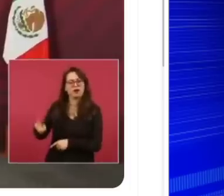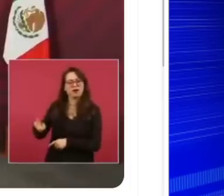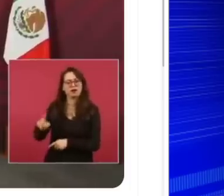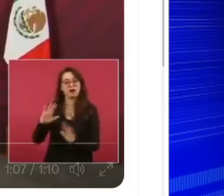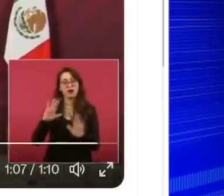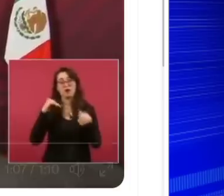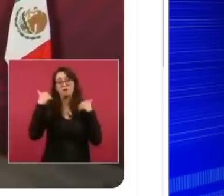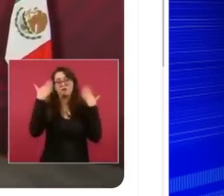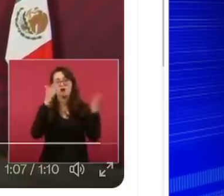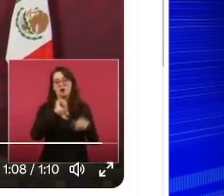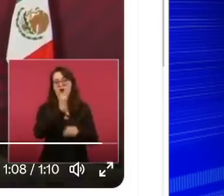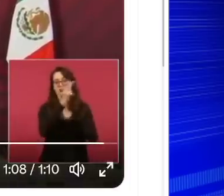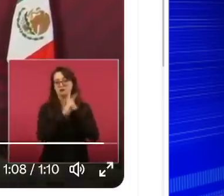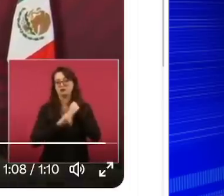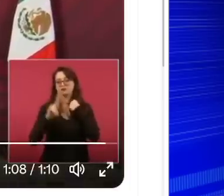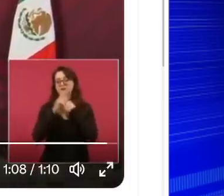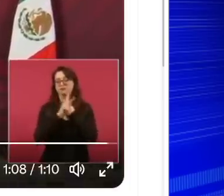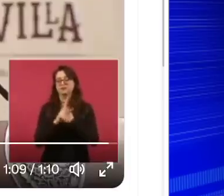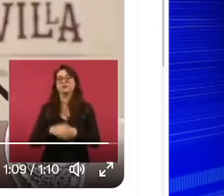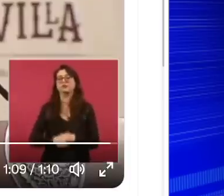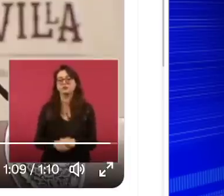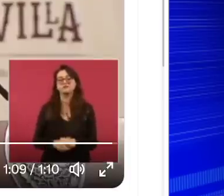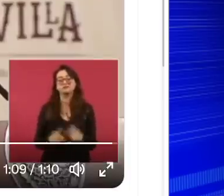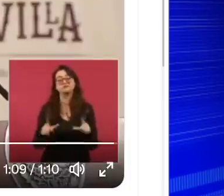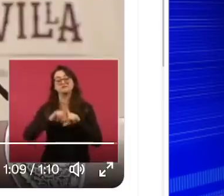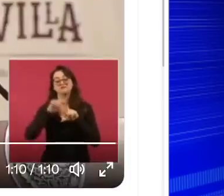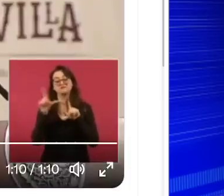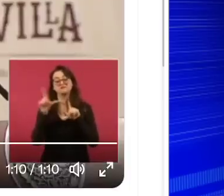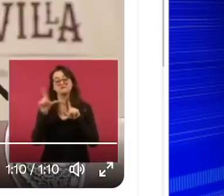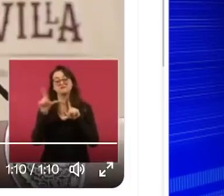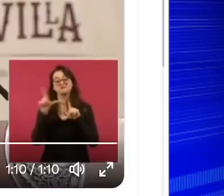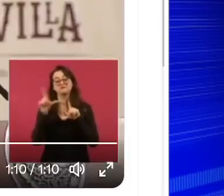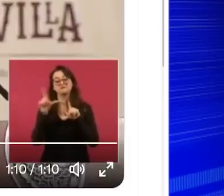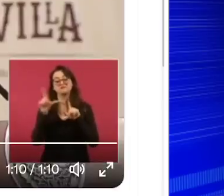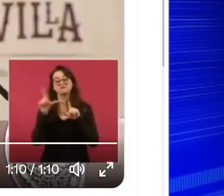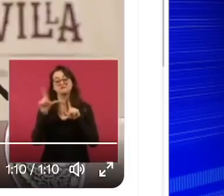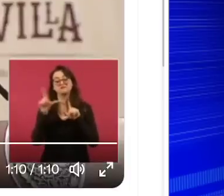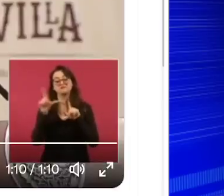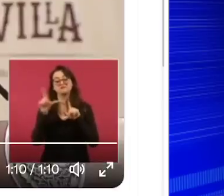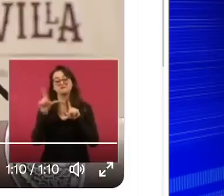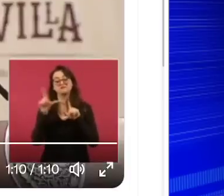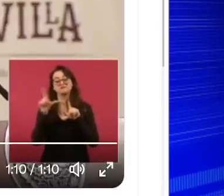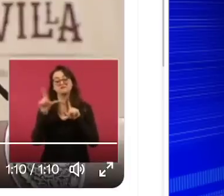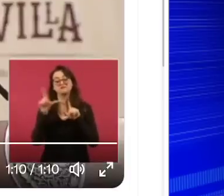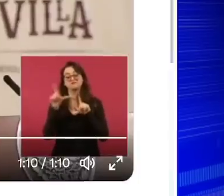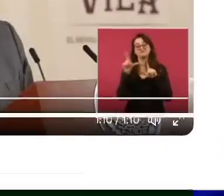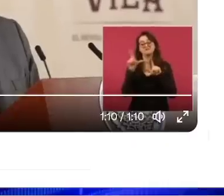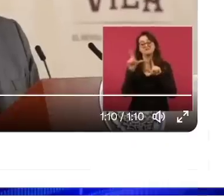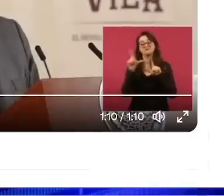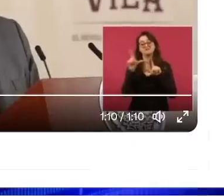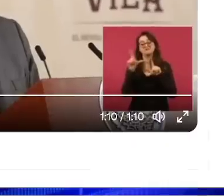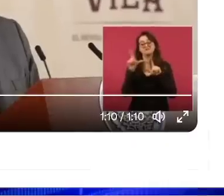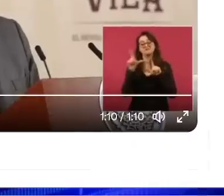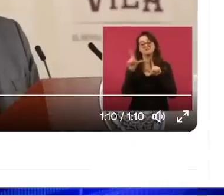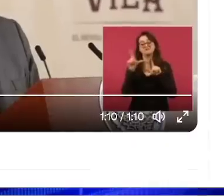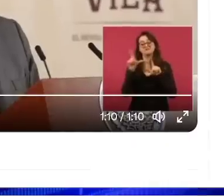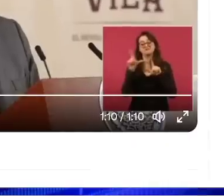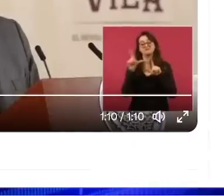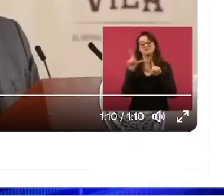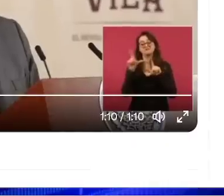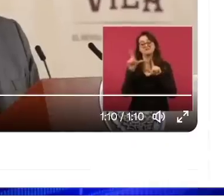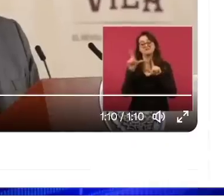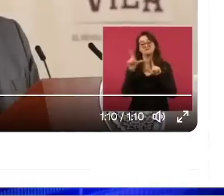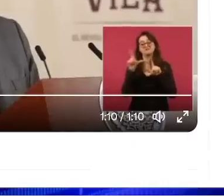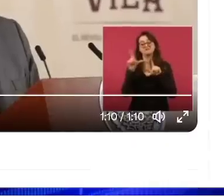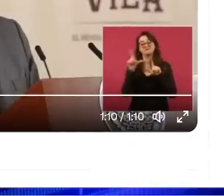Entonces tenemos que cuidar nuestra información por seguridad nacional. Pues es lo que señala el presidente López Obrador. Sí, ya es